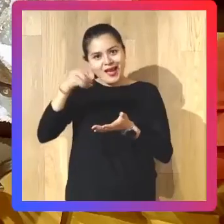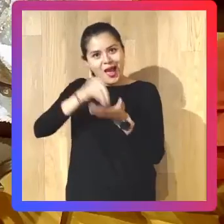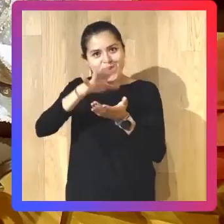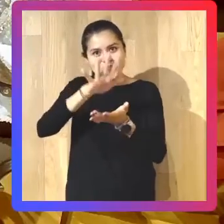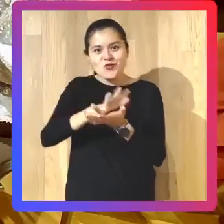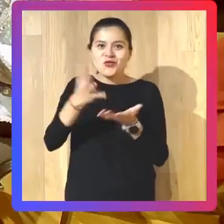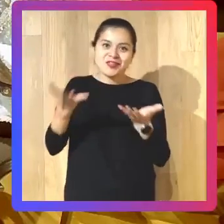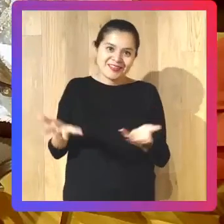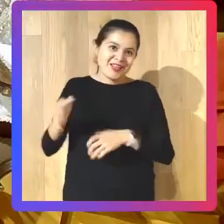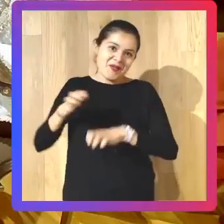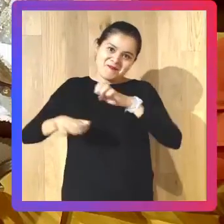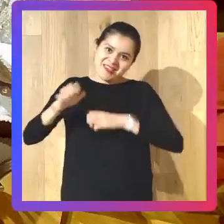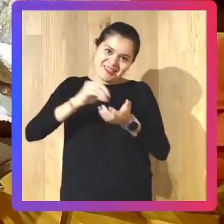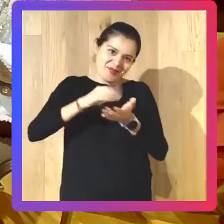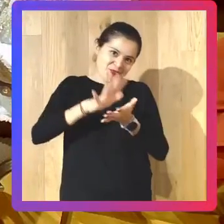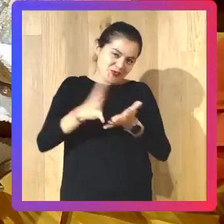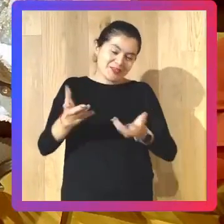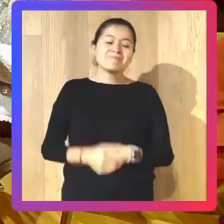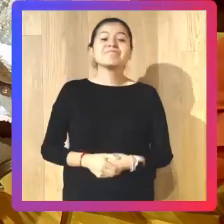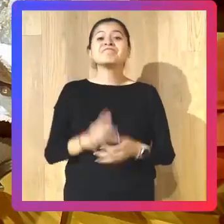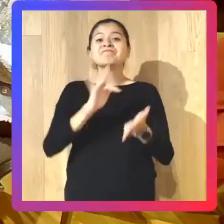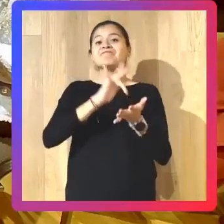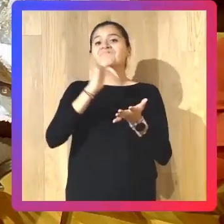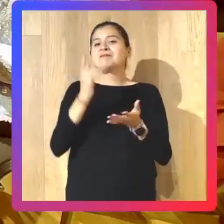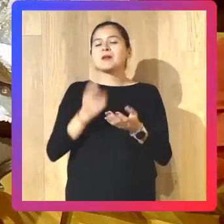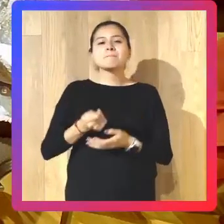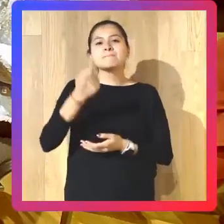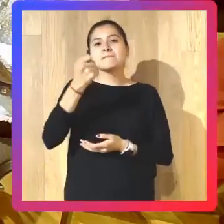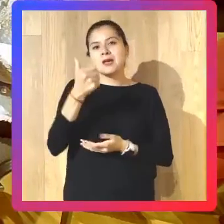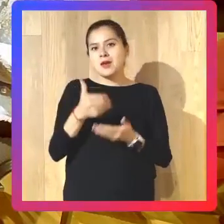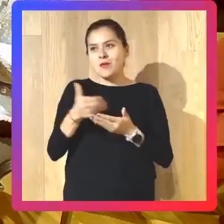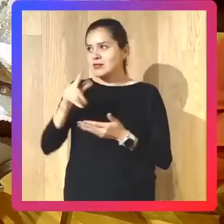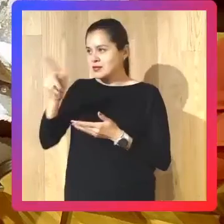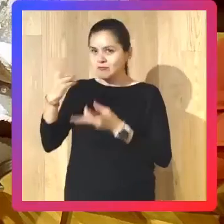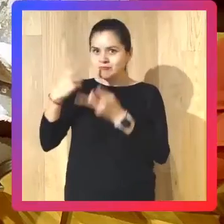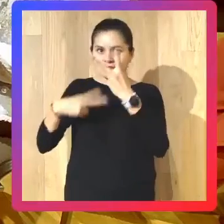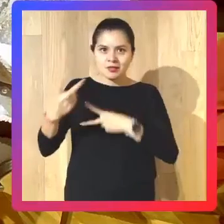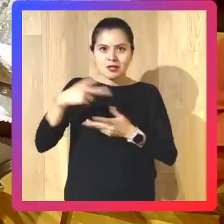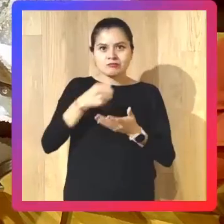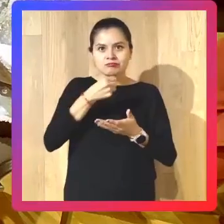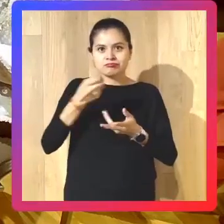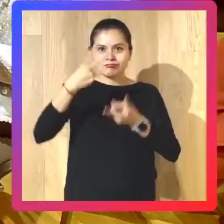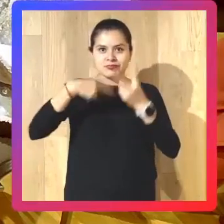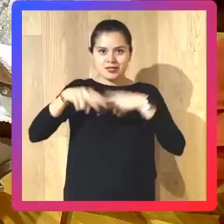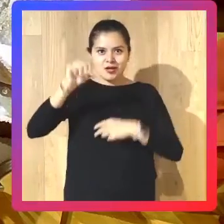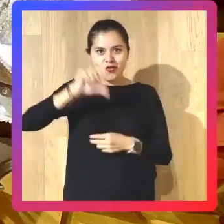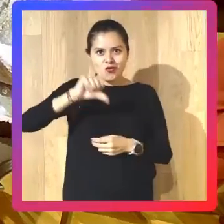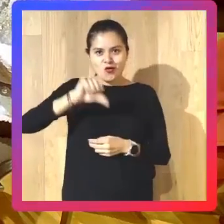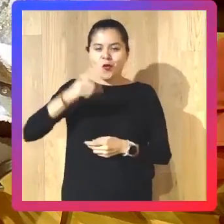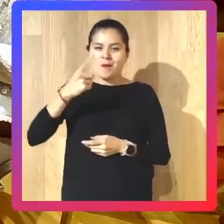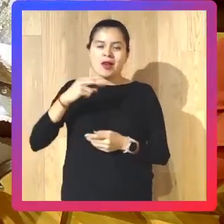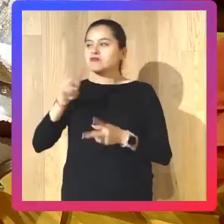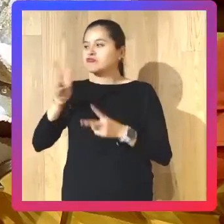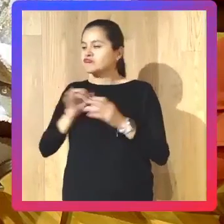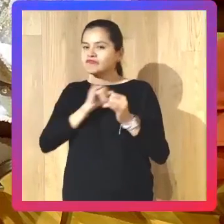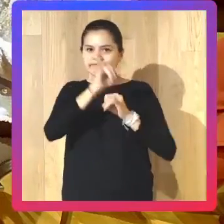lo que podría decir, apúntense. Pues agradecer primero que nada a todos los medios de comunicación que nos acompañaron de manera